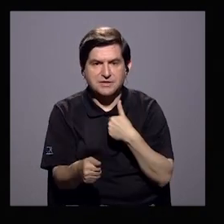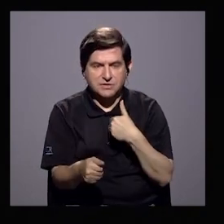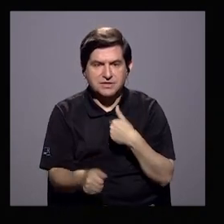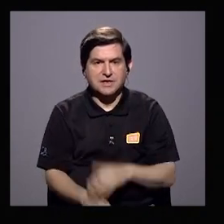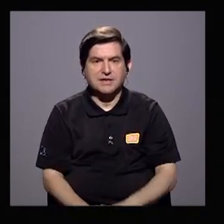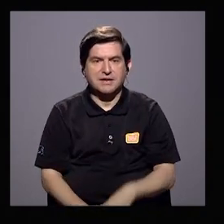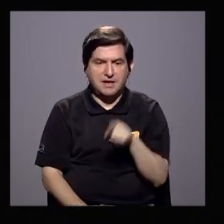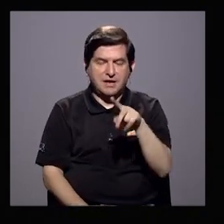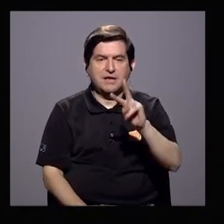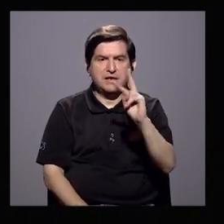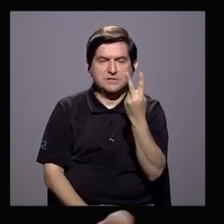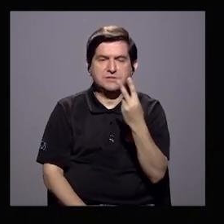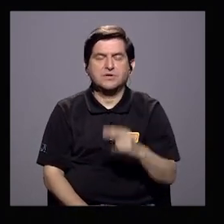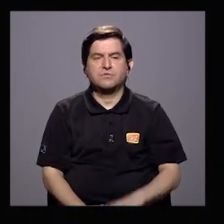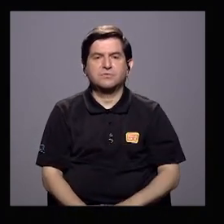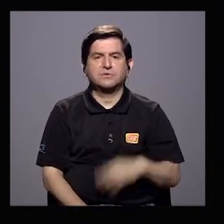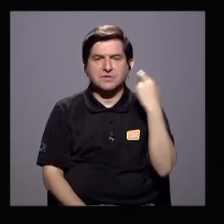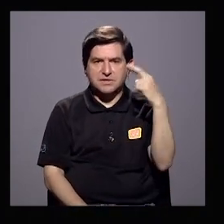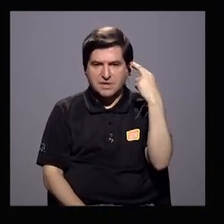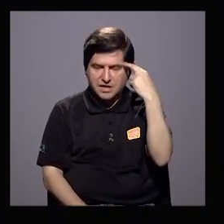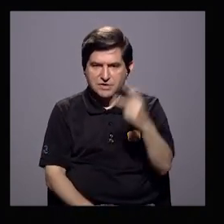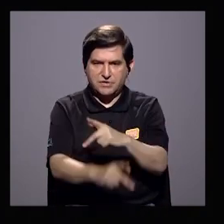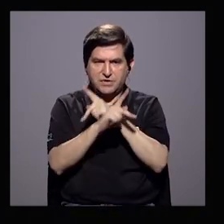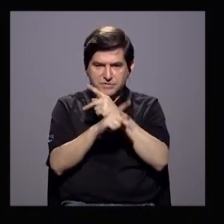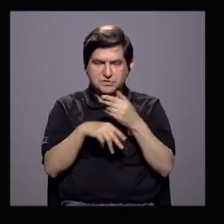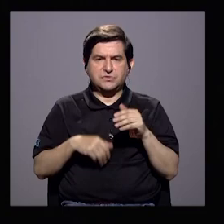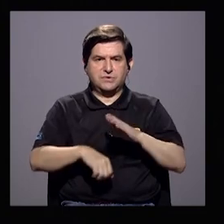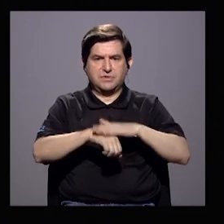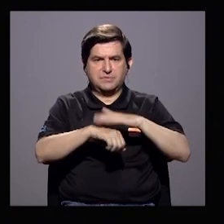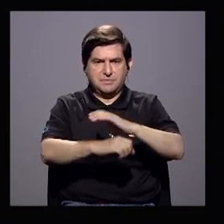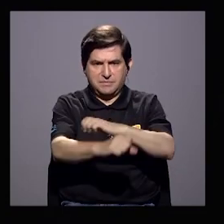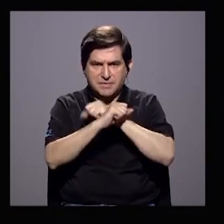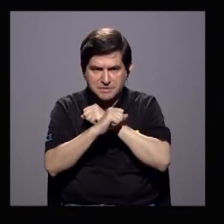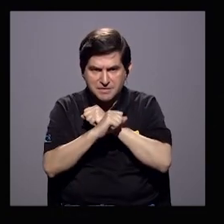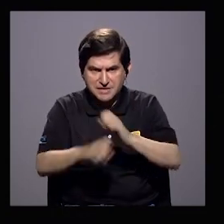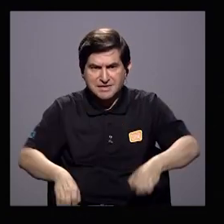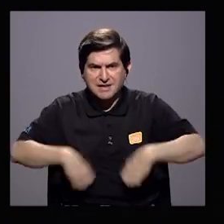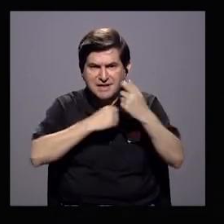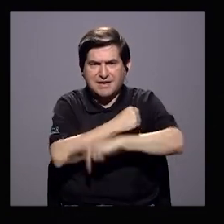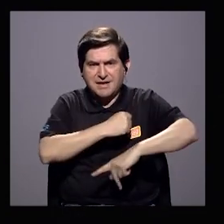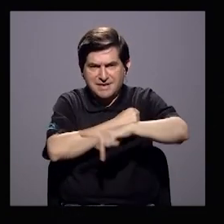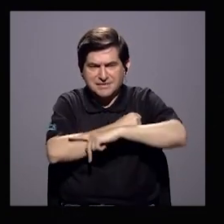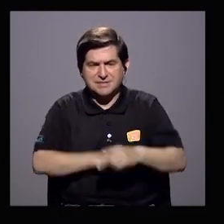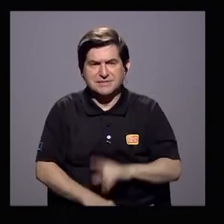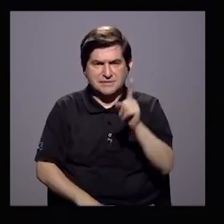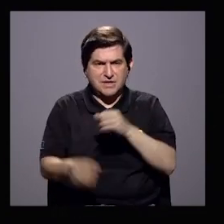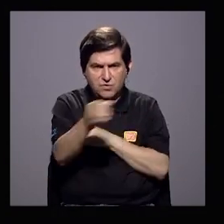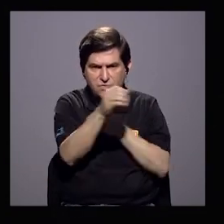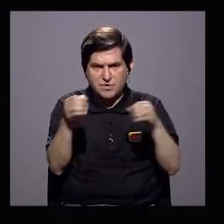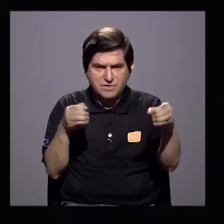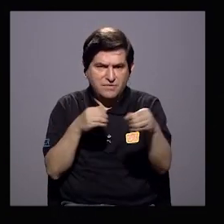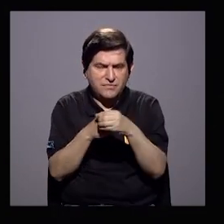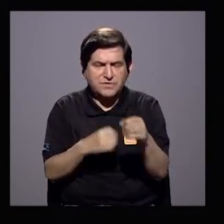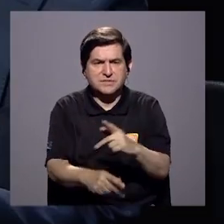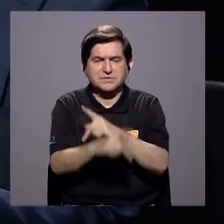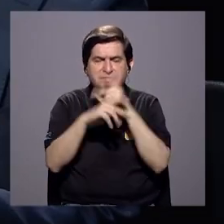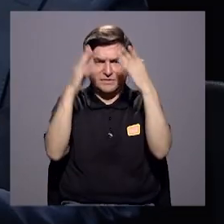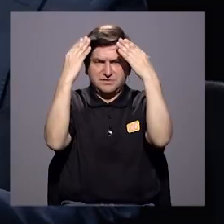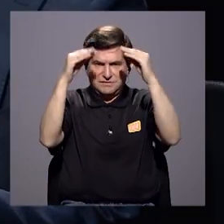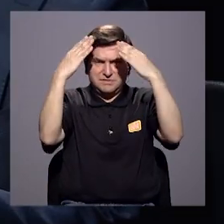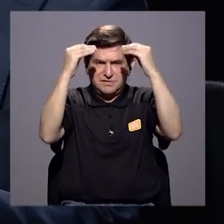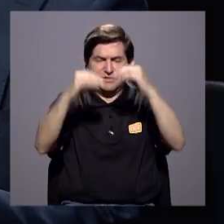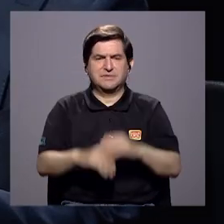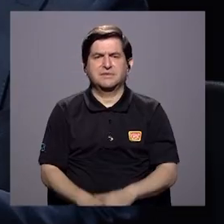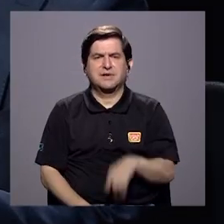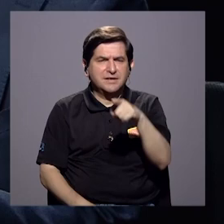de activar un segundo factor de protección que le brinda esa seguridad existe en el país además una agencia de protección de datos puede un poco